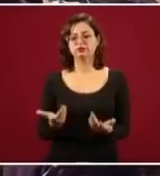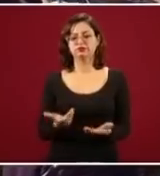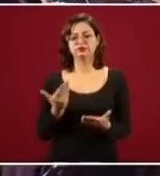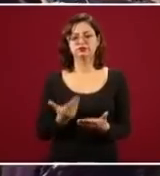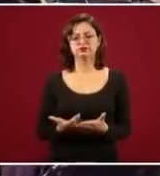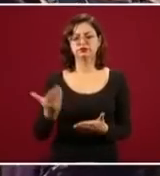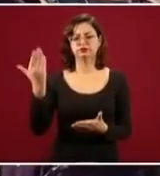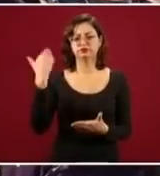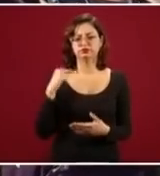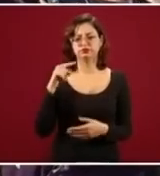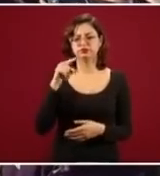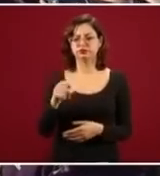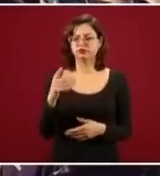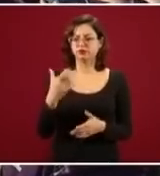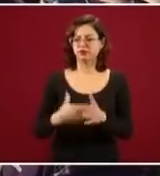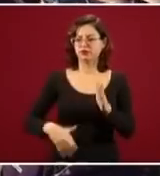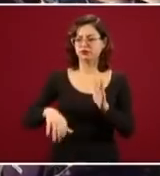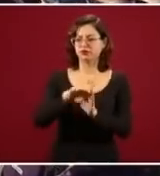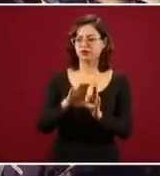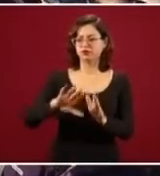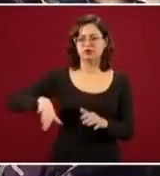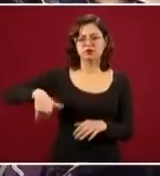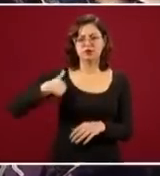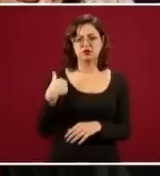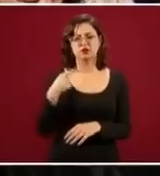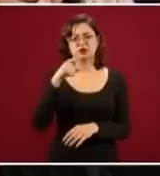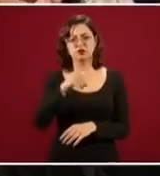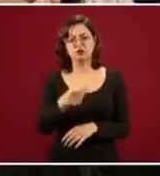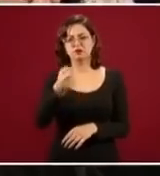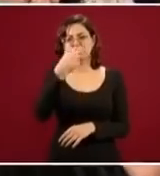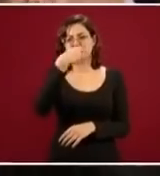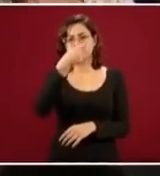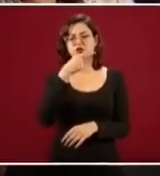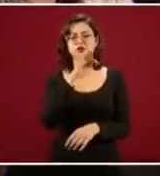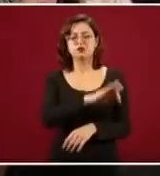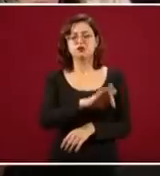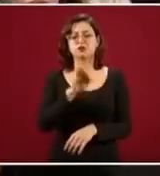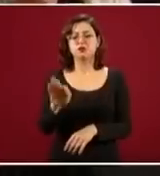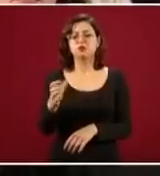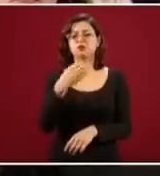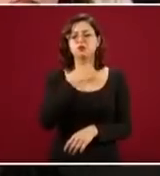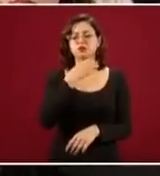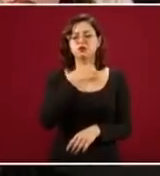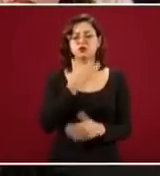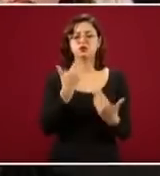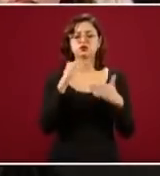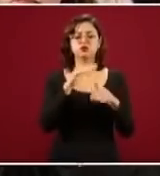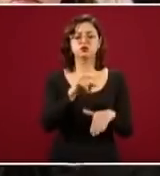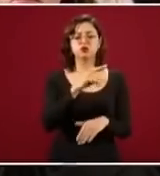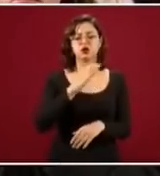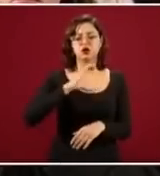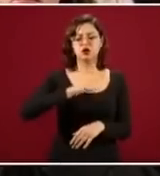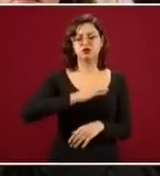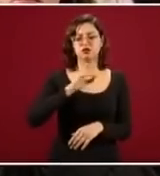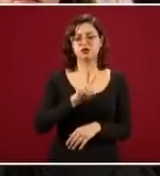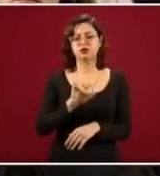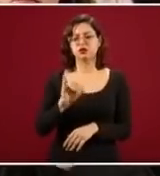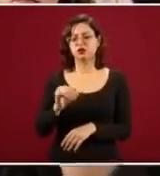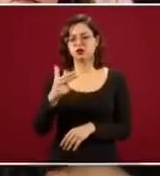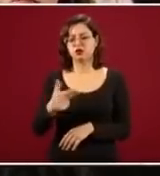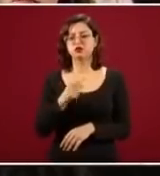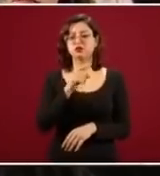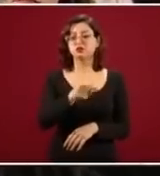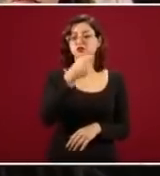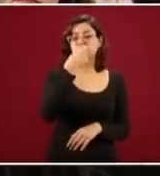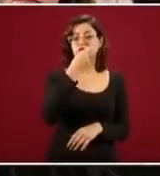encontraron bodegas repletas de medicamento caduco en Veracruz para combatir el cáncer y el VIH. Este